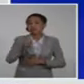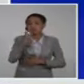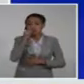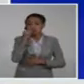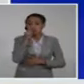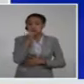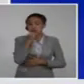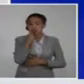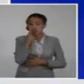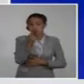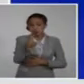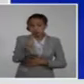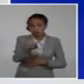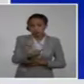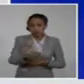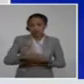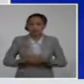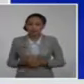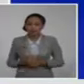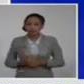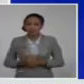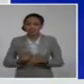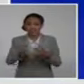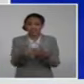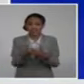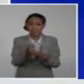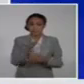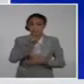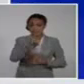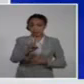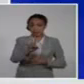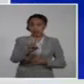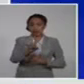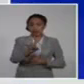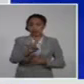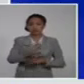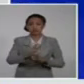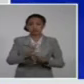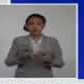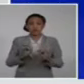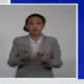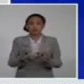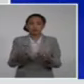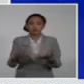tienen. Inicialmente el día 1 se habían diagnosticado